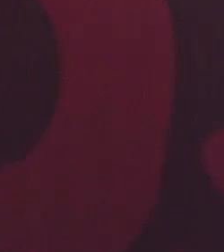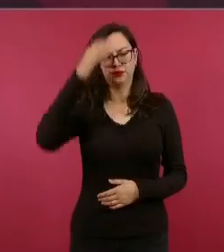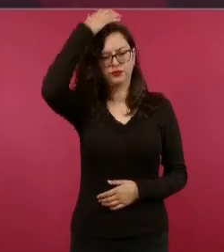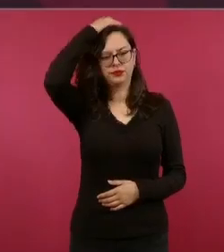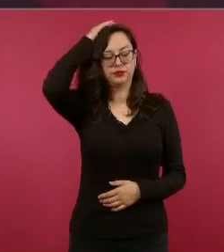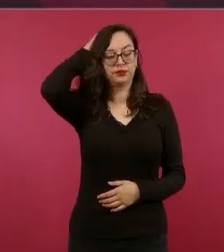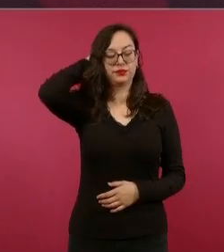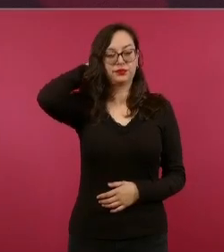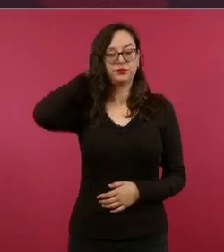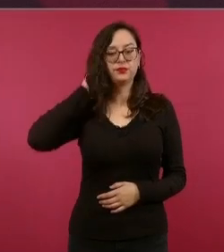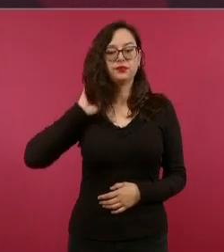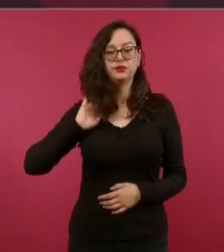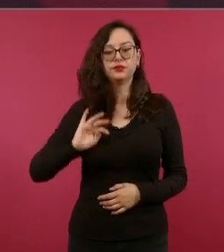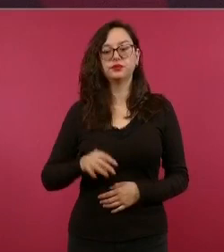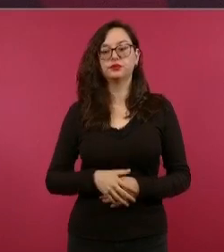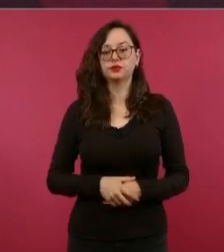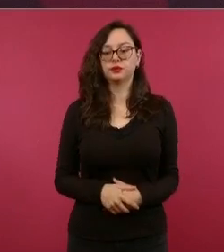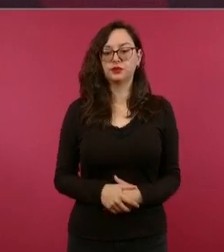pero